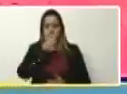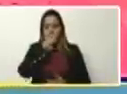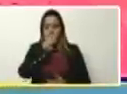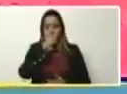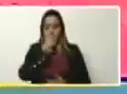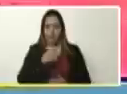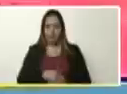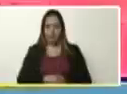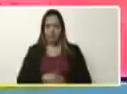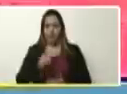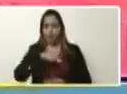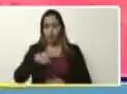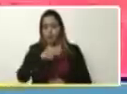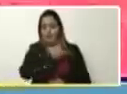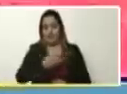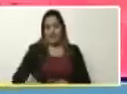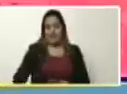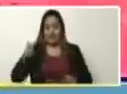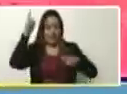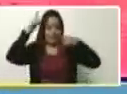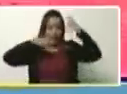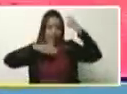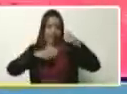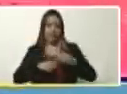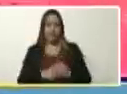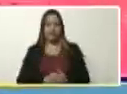por nuestro comandante Chávez.